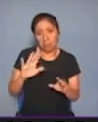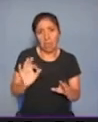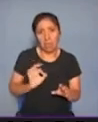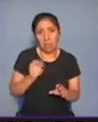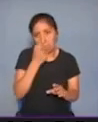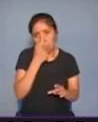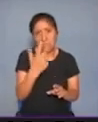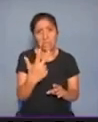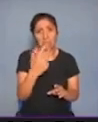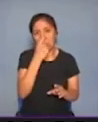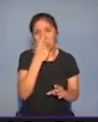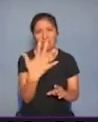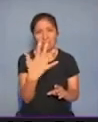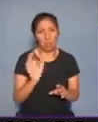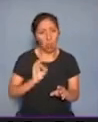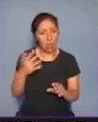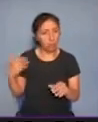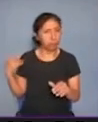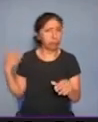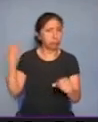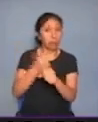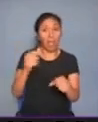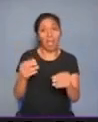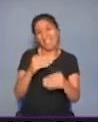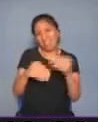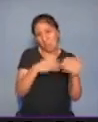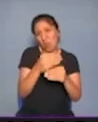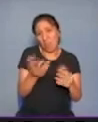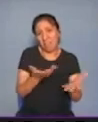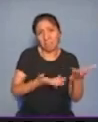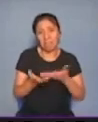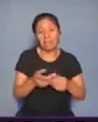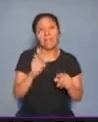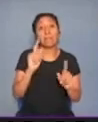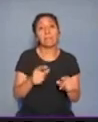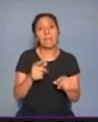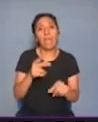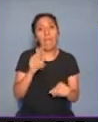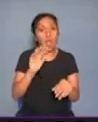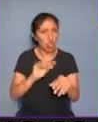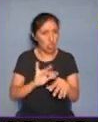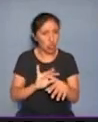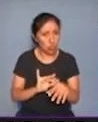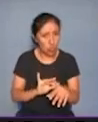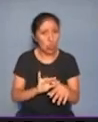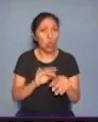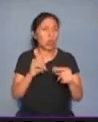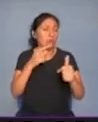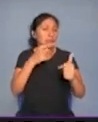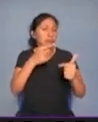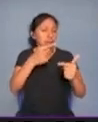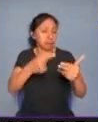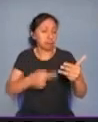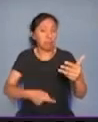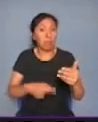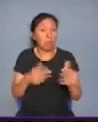trabajando que ya es parte de la familia este o el personal médico eh y otras